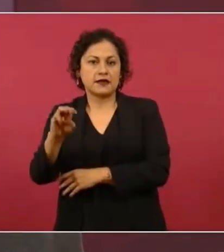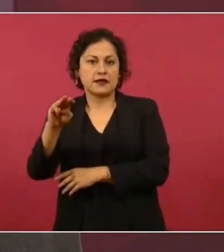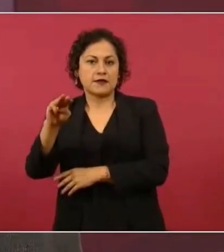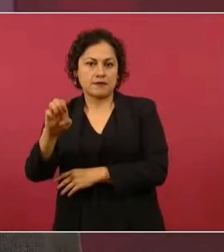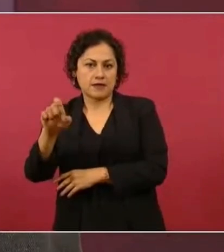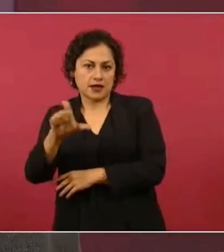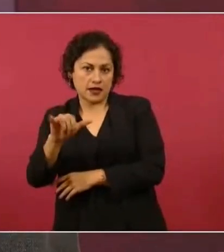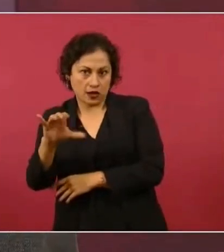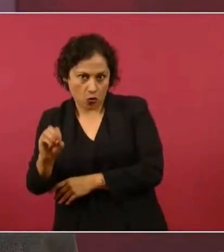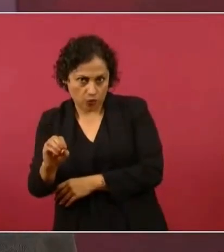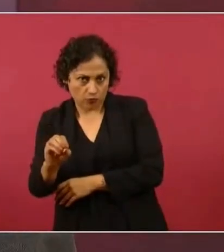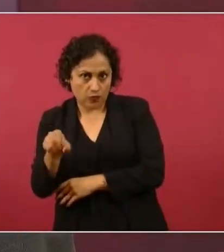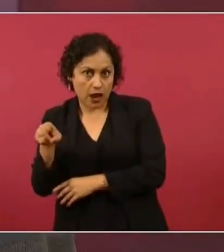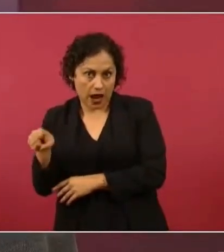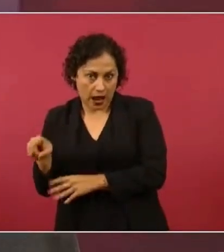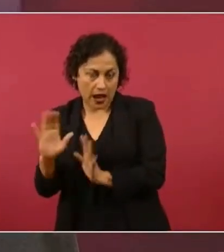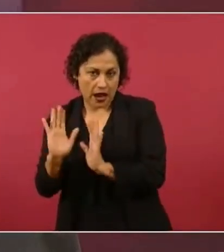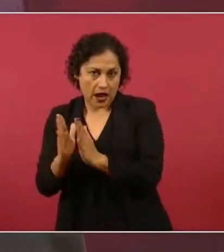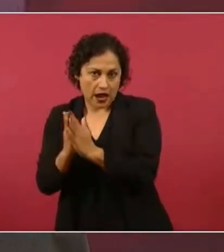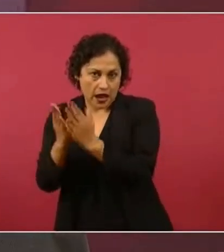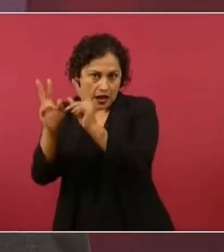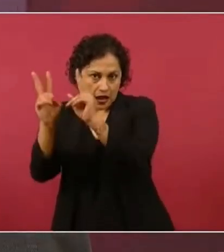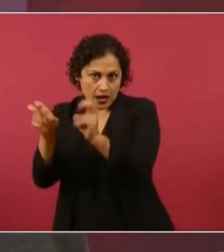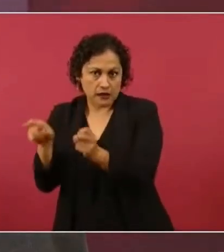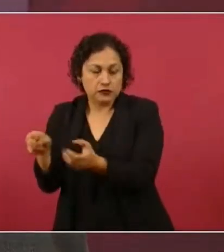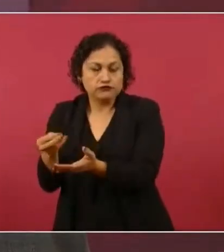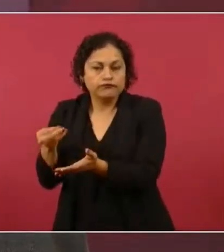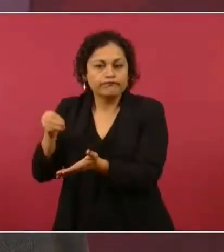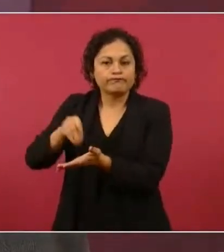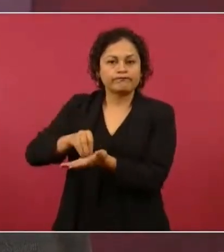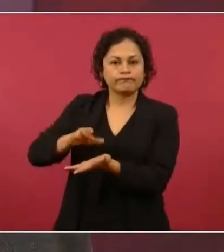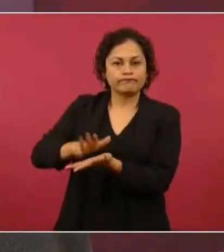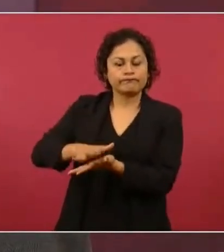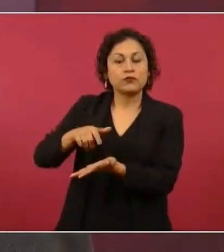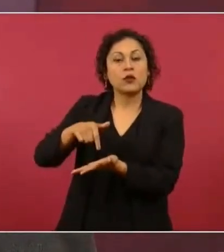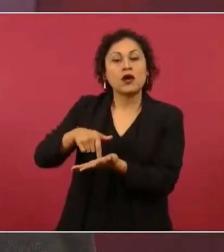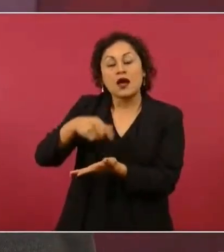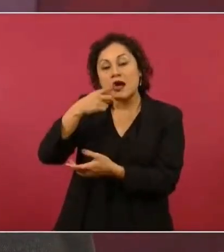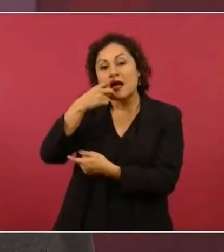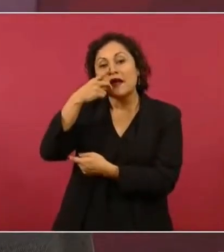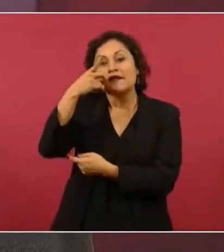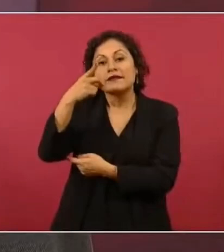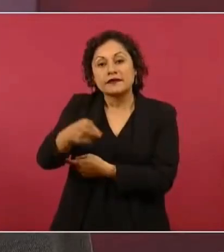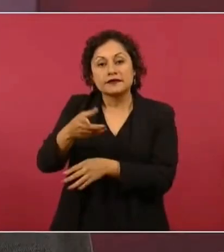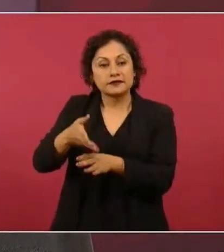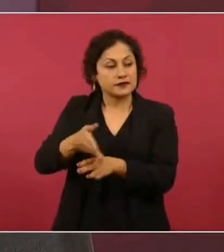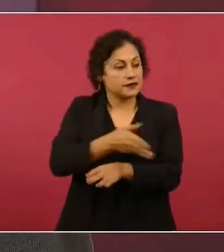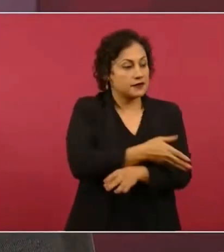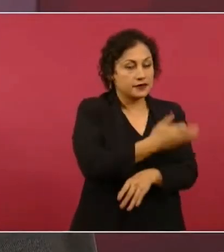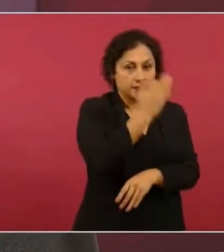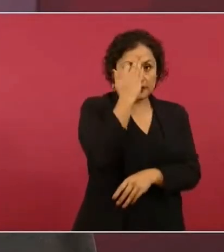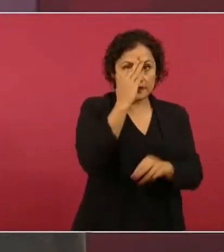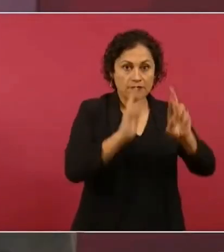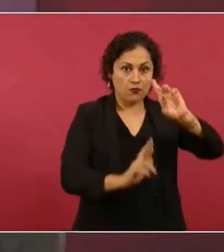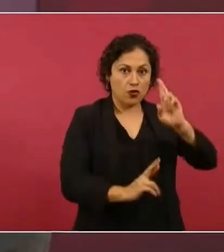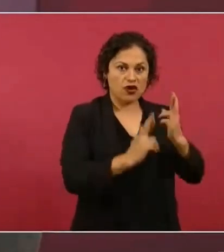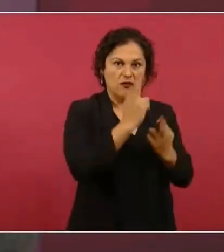hablaba de que lo que más había dañado a la revolución